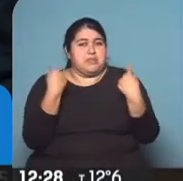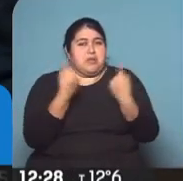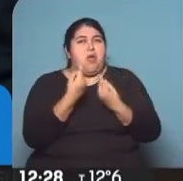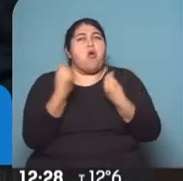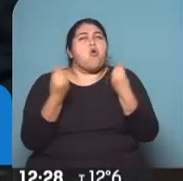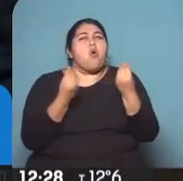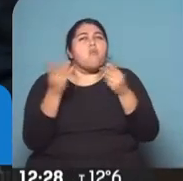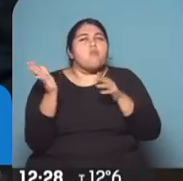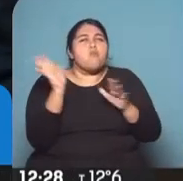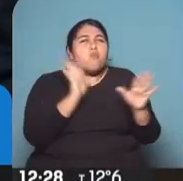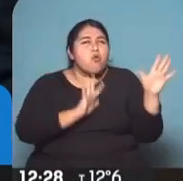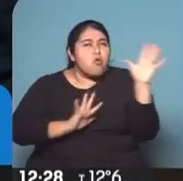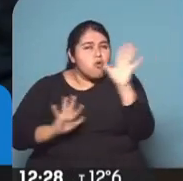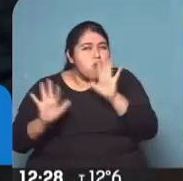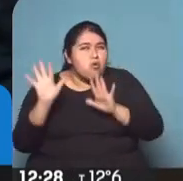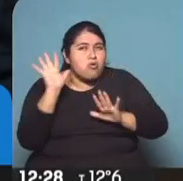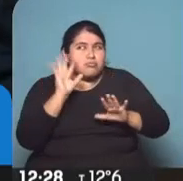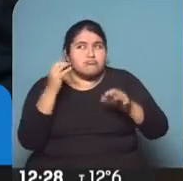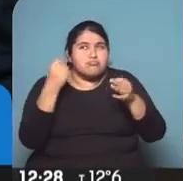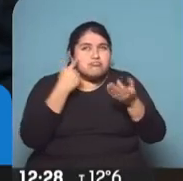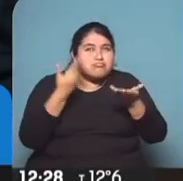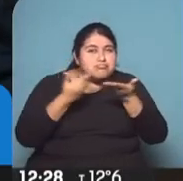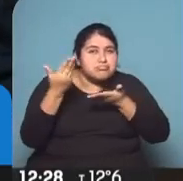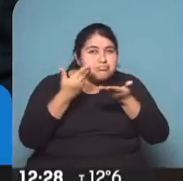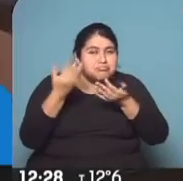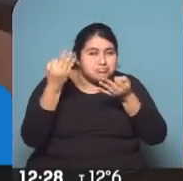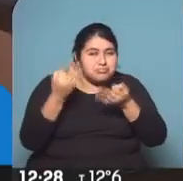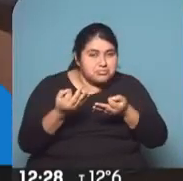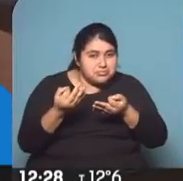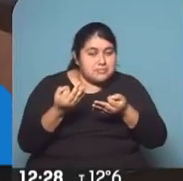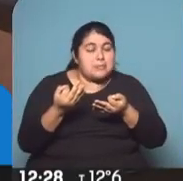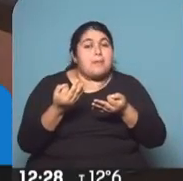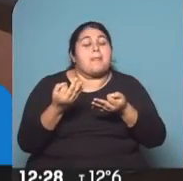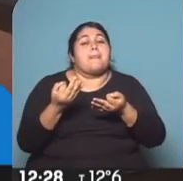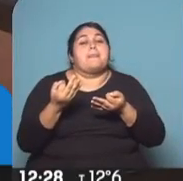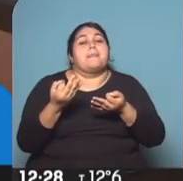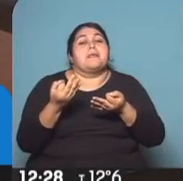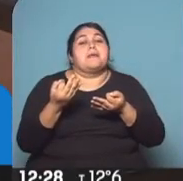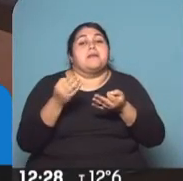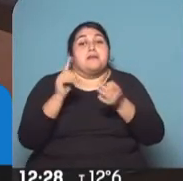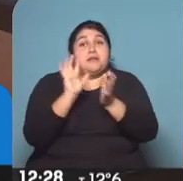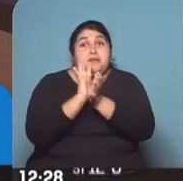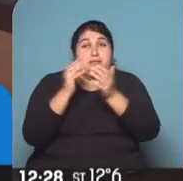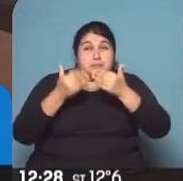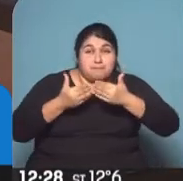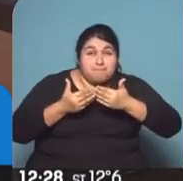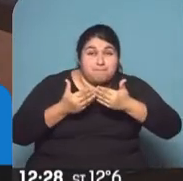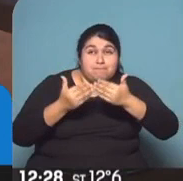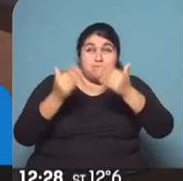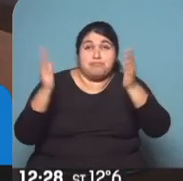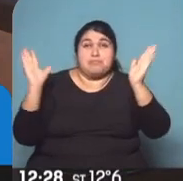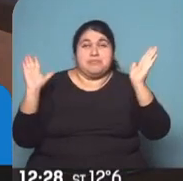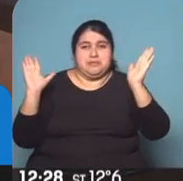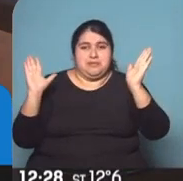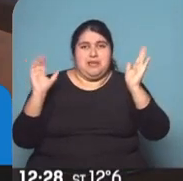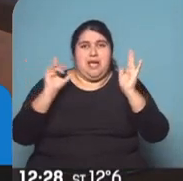cómo se va a ir acomodando dentro del acuerdo está la ampliación de estos mercados como bien dicen martín depende